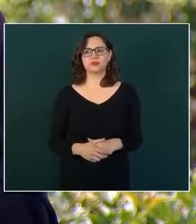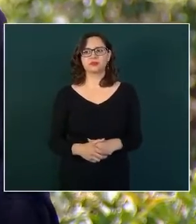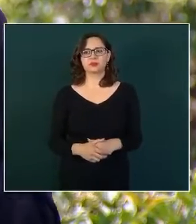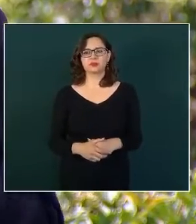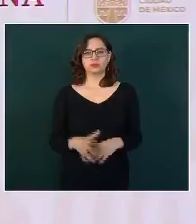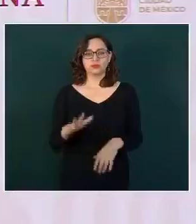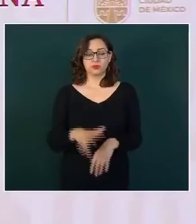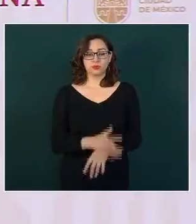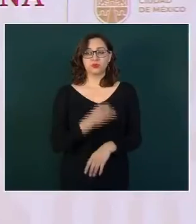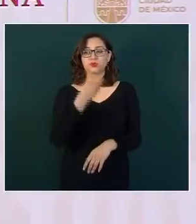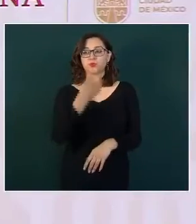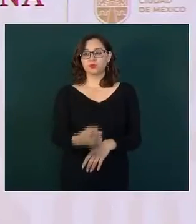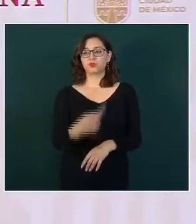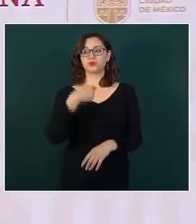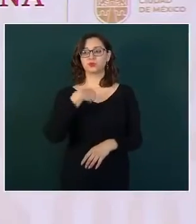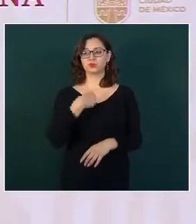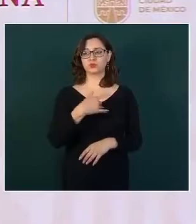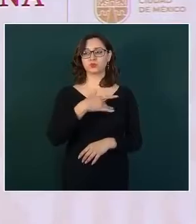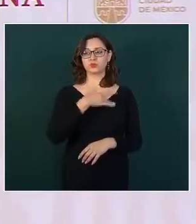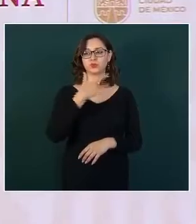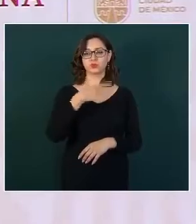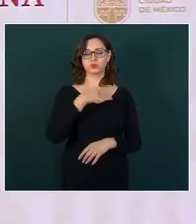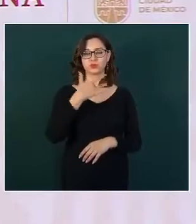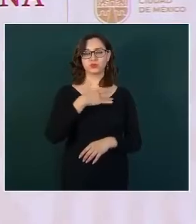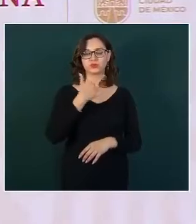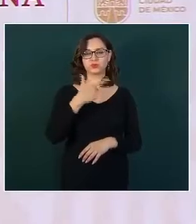sostengo que el apoyo